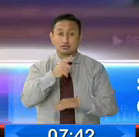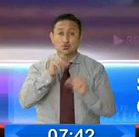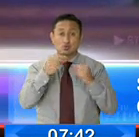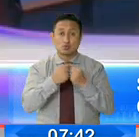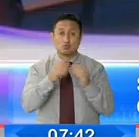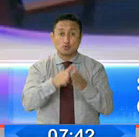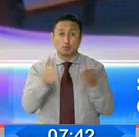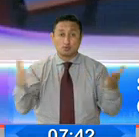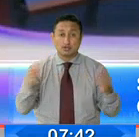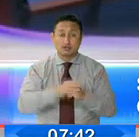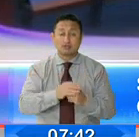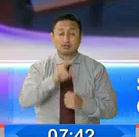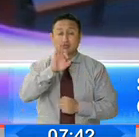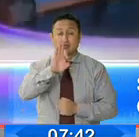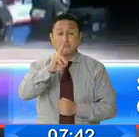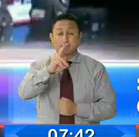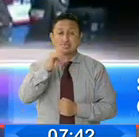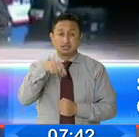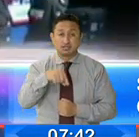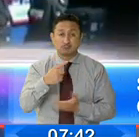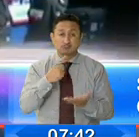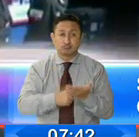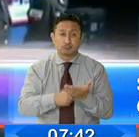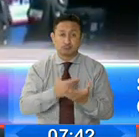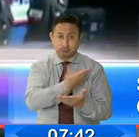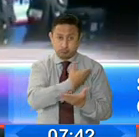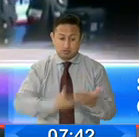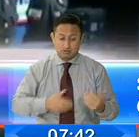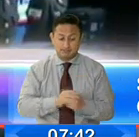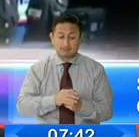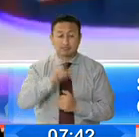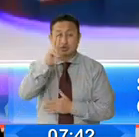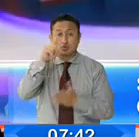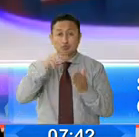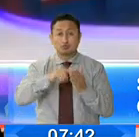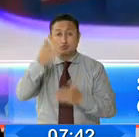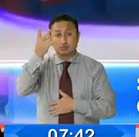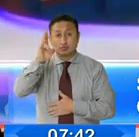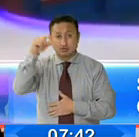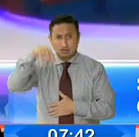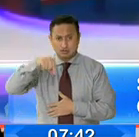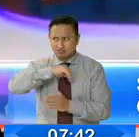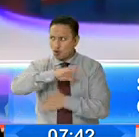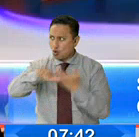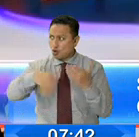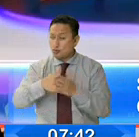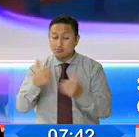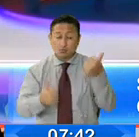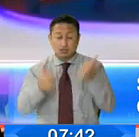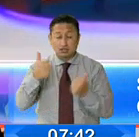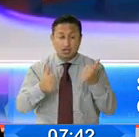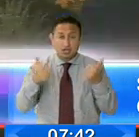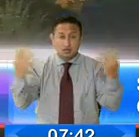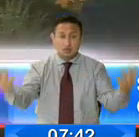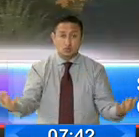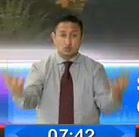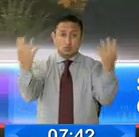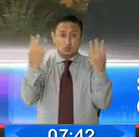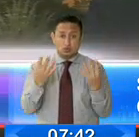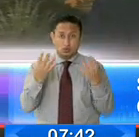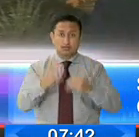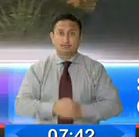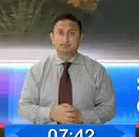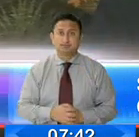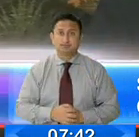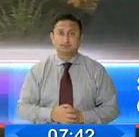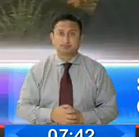Comercio y Televicentro efectúan un debate presidencial. En el 2017 lograron congregar a todos los candidatos de aquel entonces.